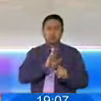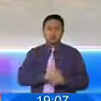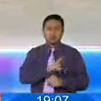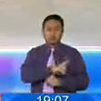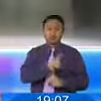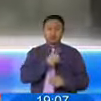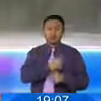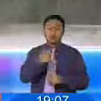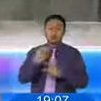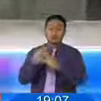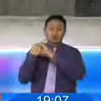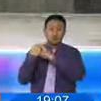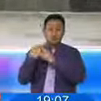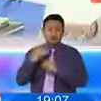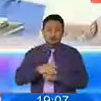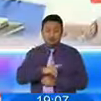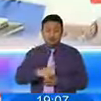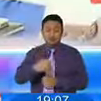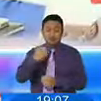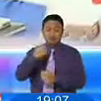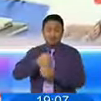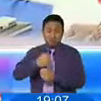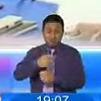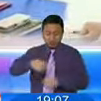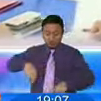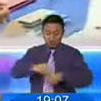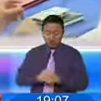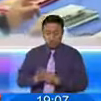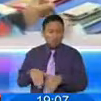tareas de estas mesas es identificar y poder